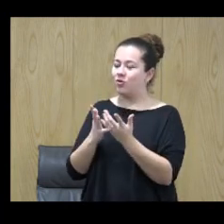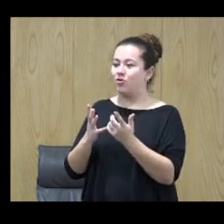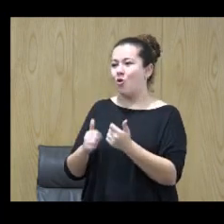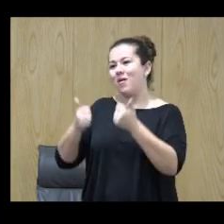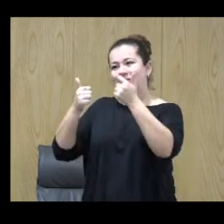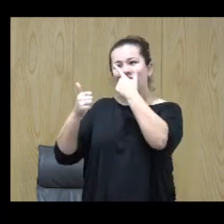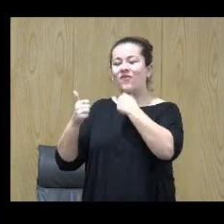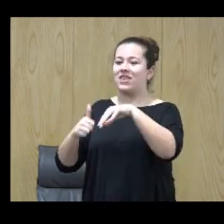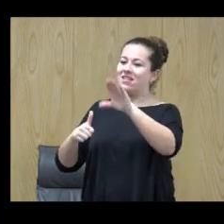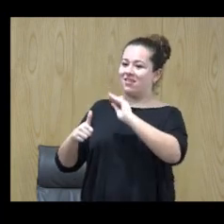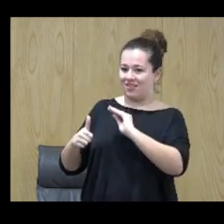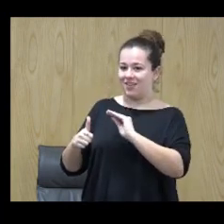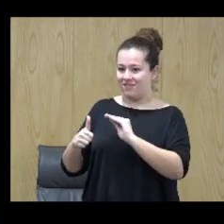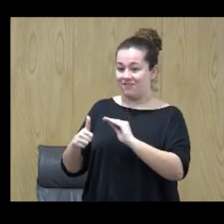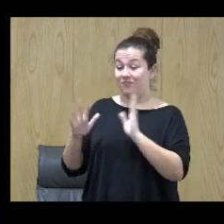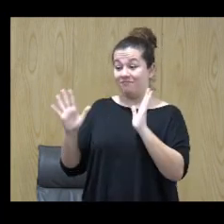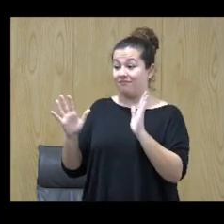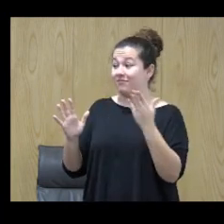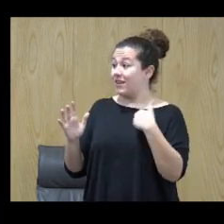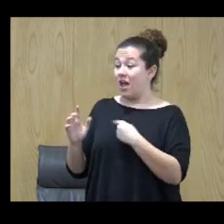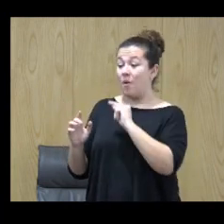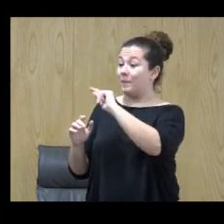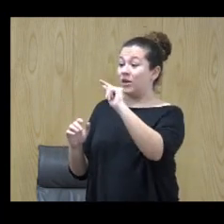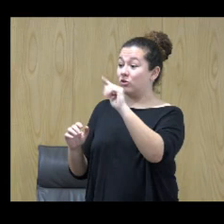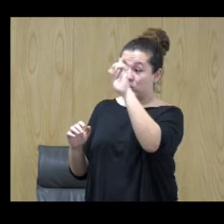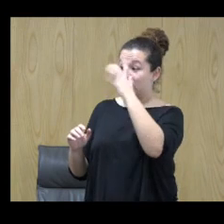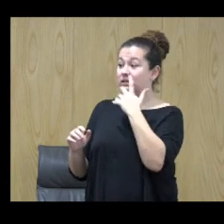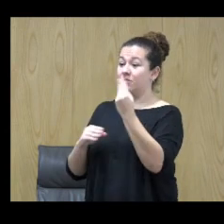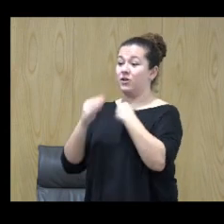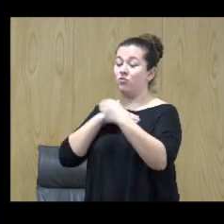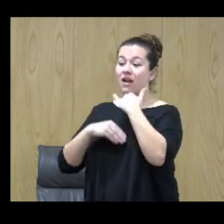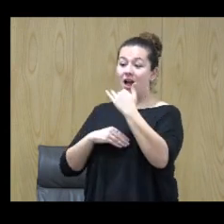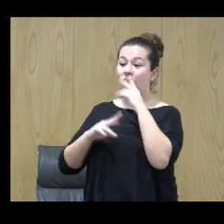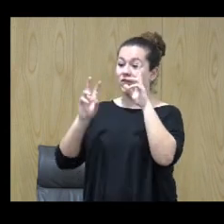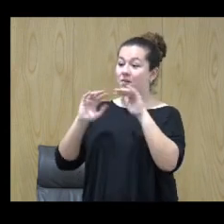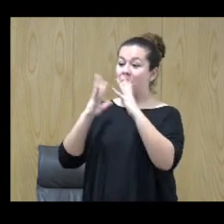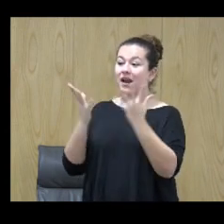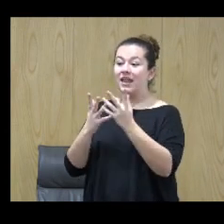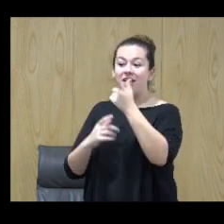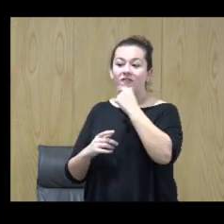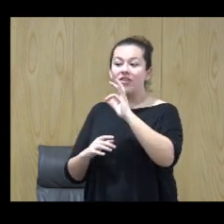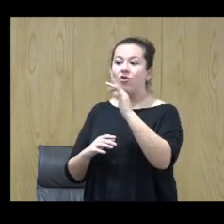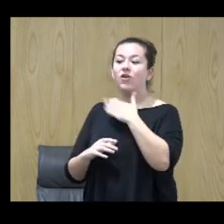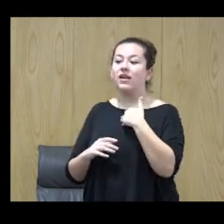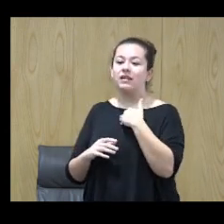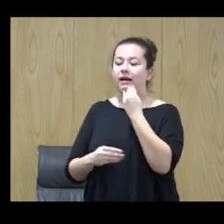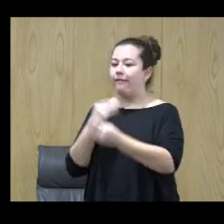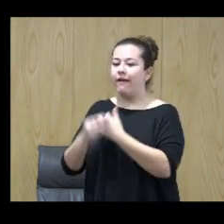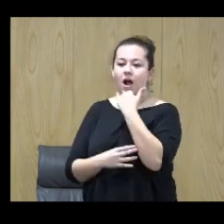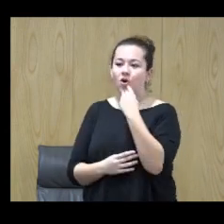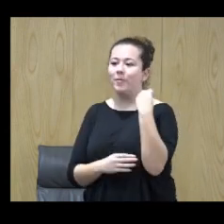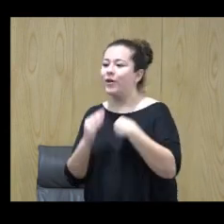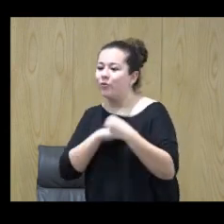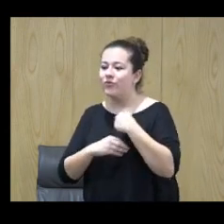entender. Entonces, bueno, dejamos aquí unos minutitos. No sé si tenéis alguna pregunta sobre Planeta Fácil o que queréis hacerle alguna pregunta. Aprovechamos